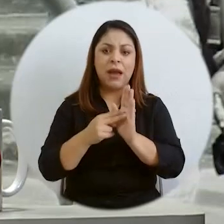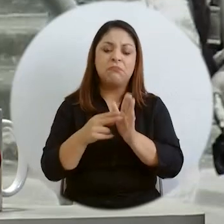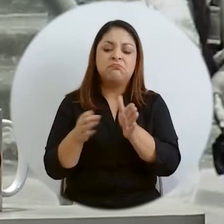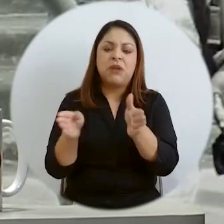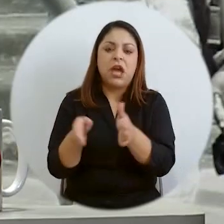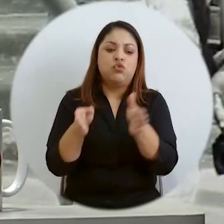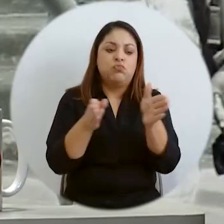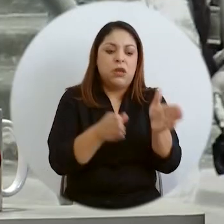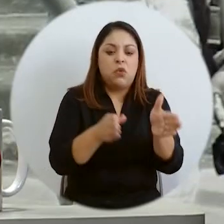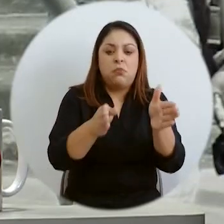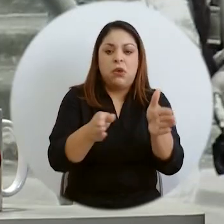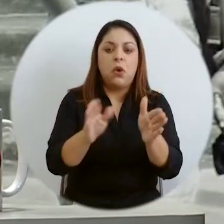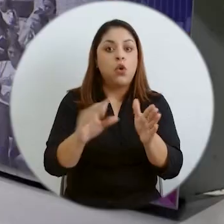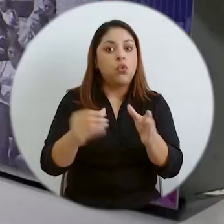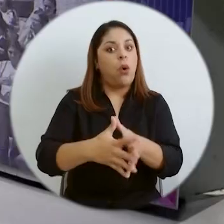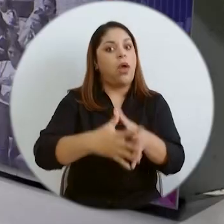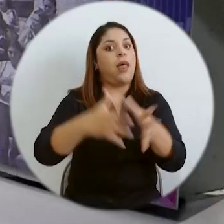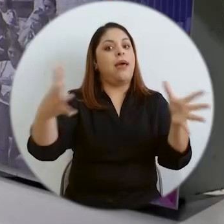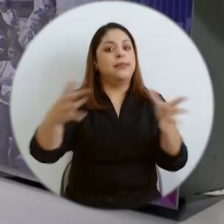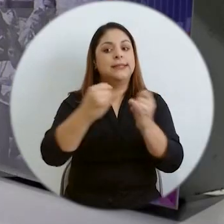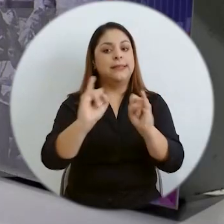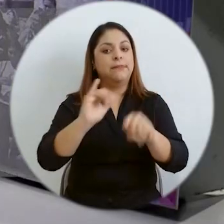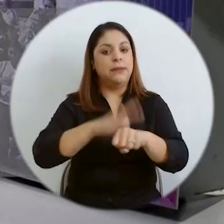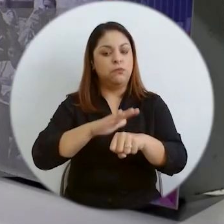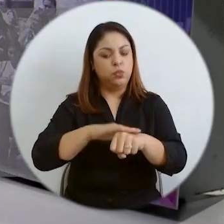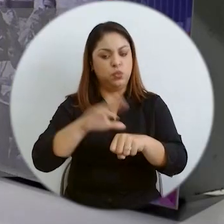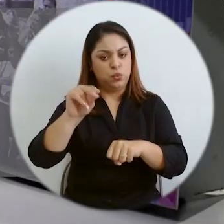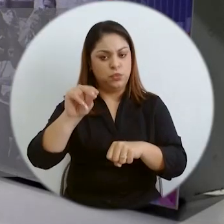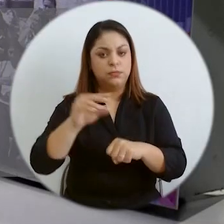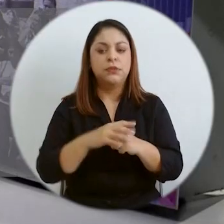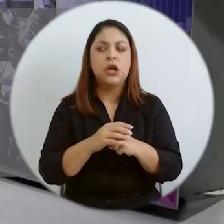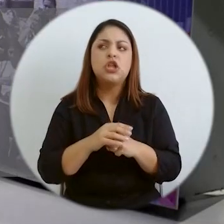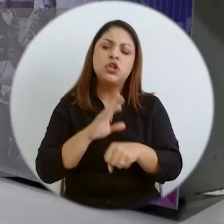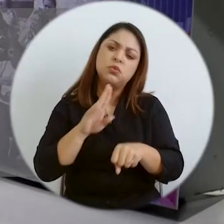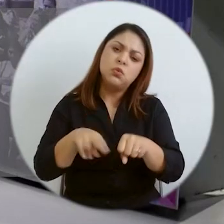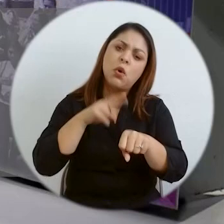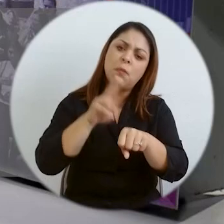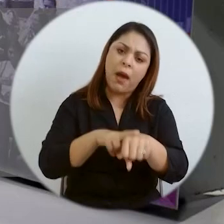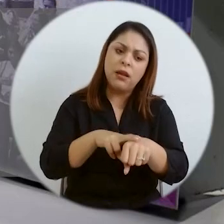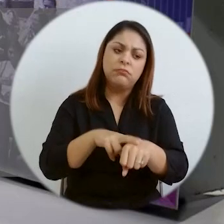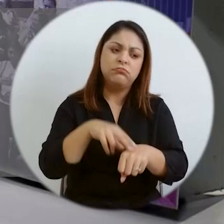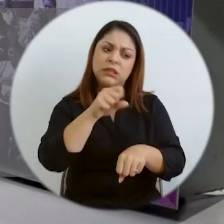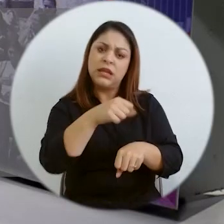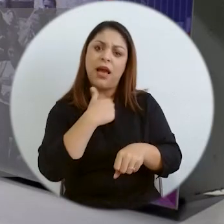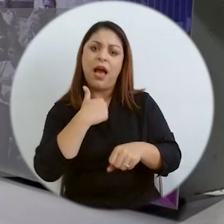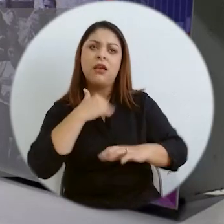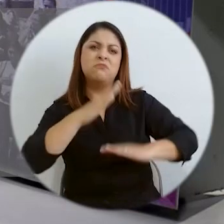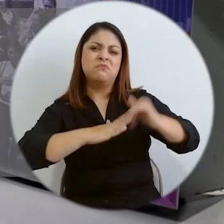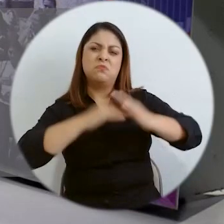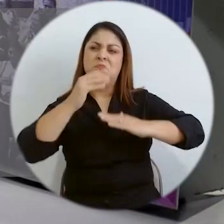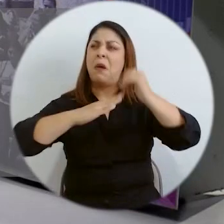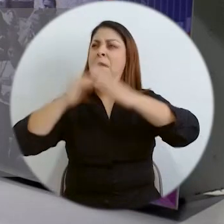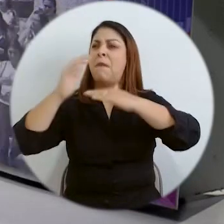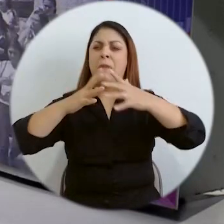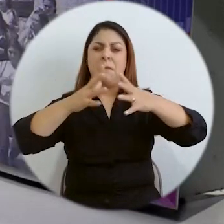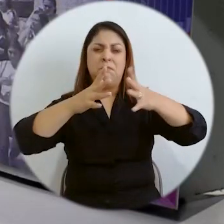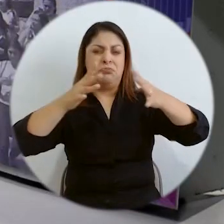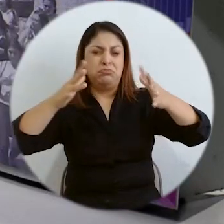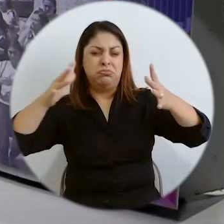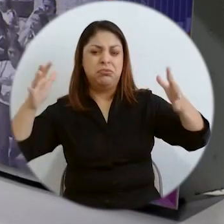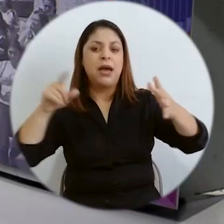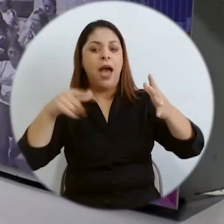grande. Entonces, es normal encontrar que estas obras grandes sí cumplen, sí han cumplido con